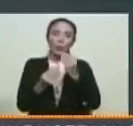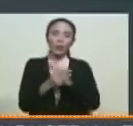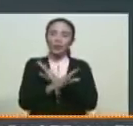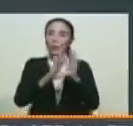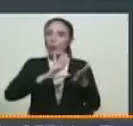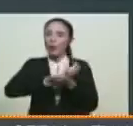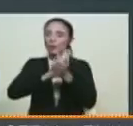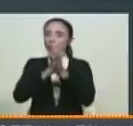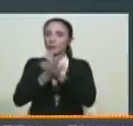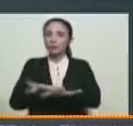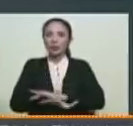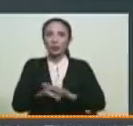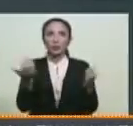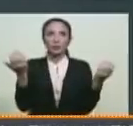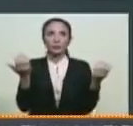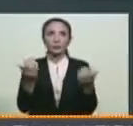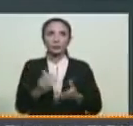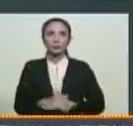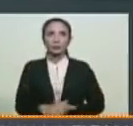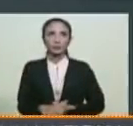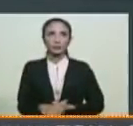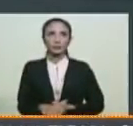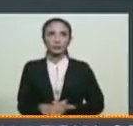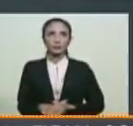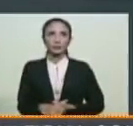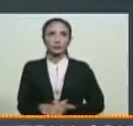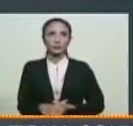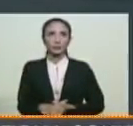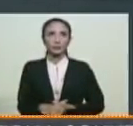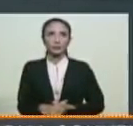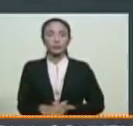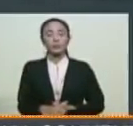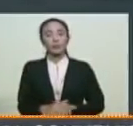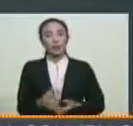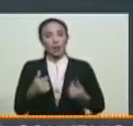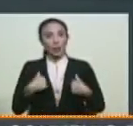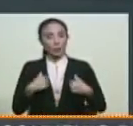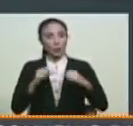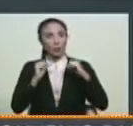Abrirle. Si ustedes me dan ese poder aquí, miren. Aquí mire este brazo.